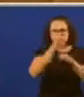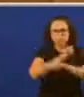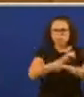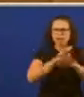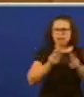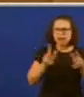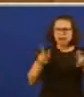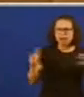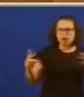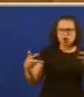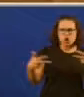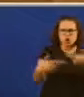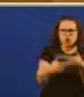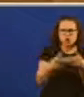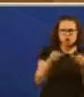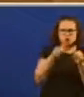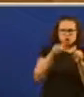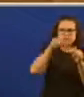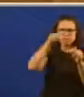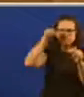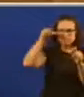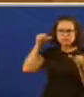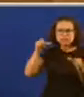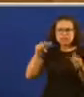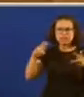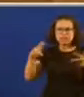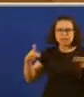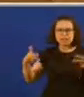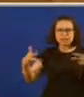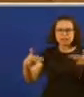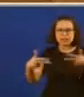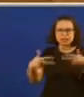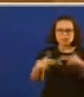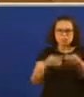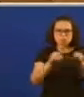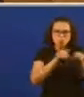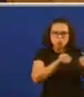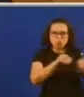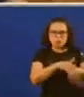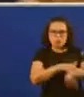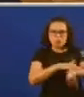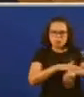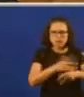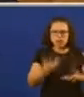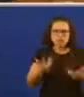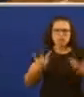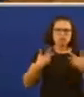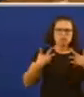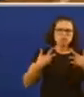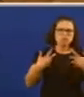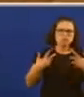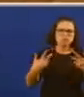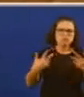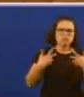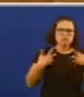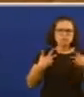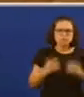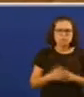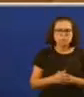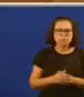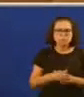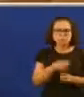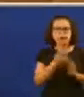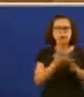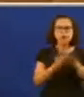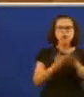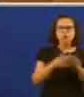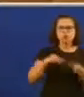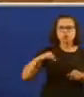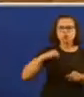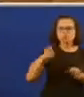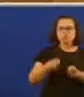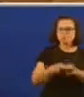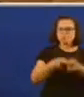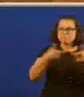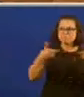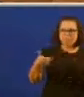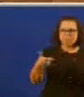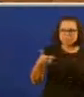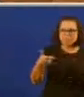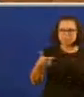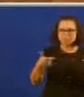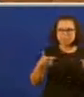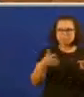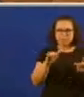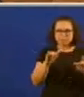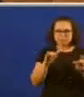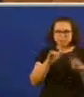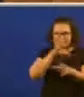recortes que puse en marcha o seu goberno. Vostede fala de máis hospitais, pero o que temos é menos camas